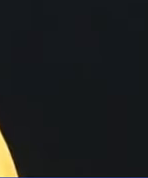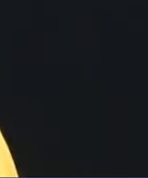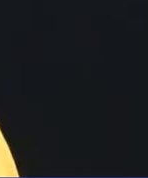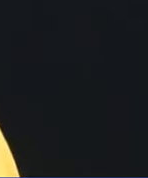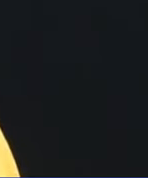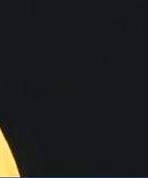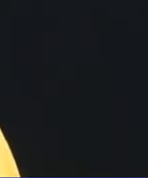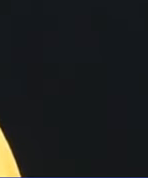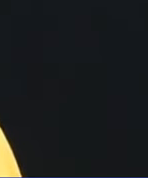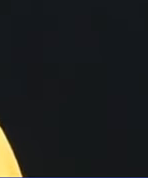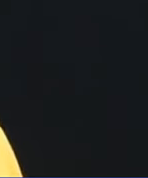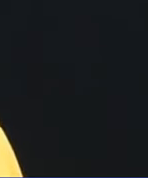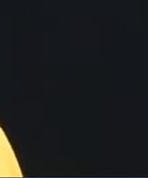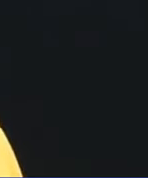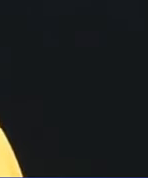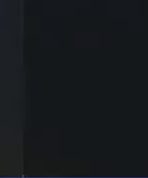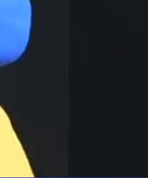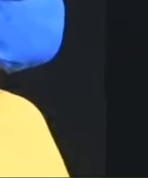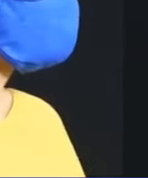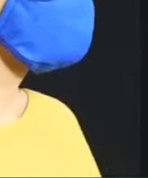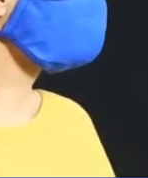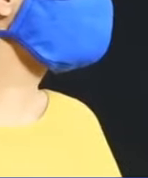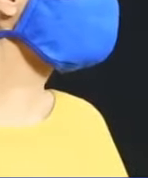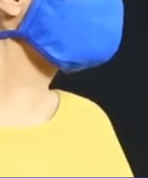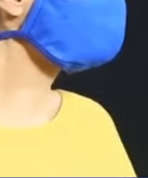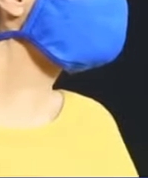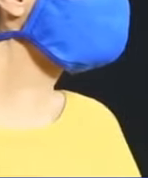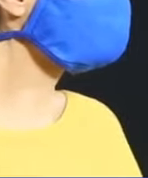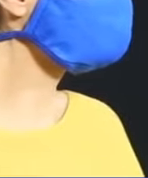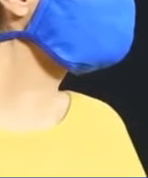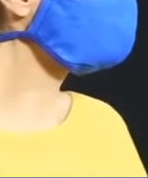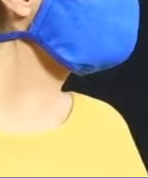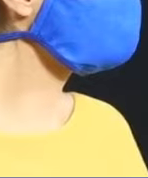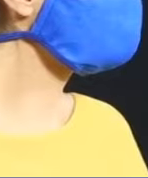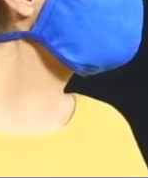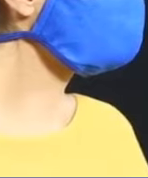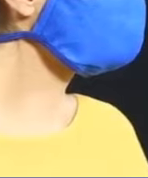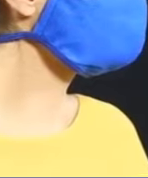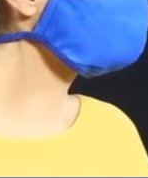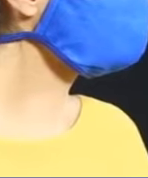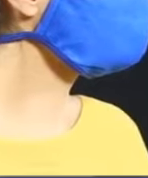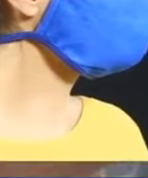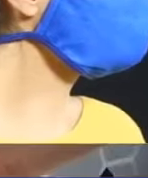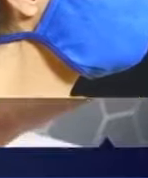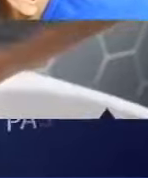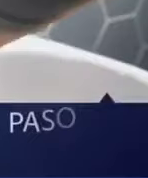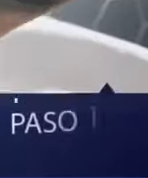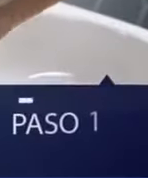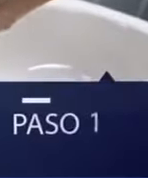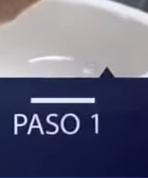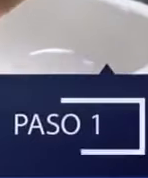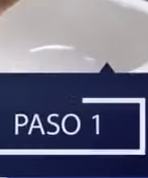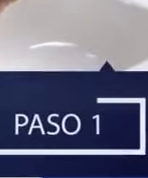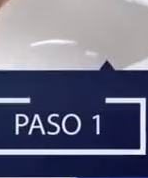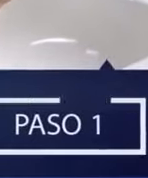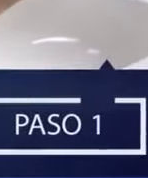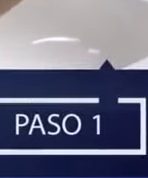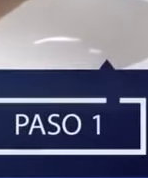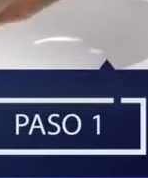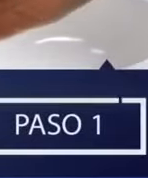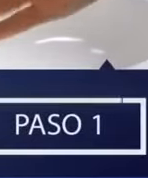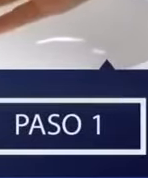poniendo. Reemplace la mascarilla si se humedece. Retiro de mascarilla. Paso